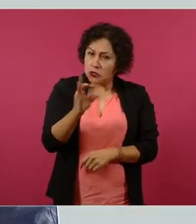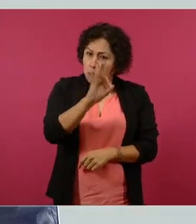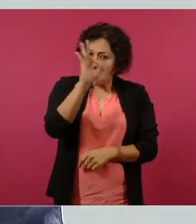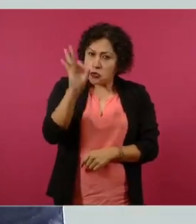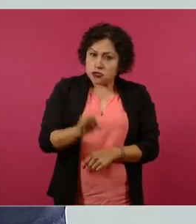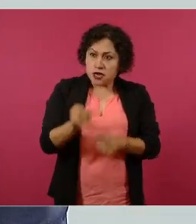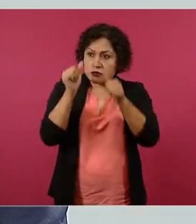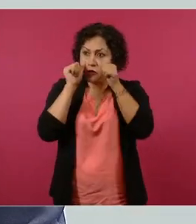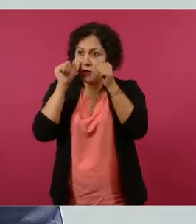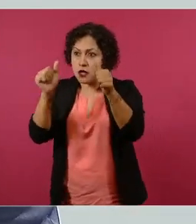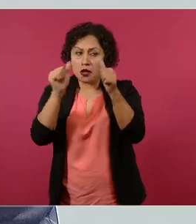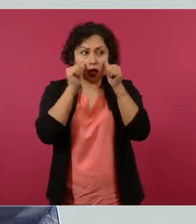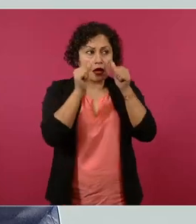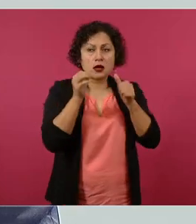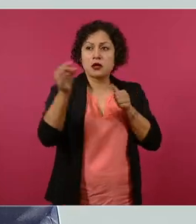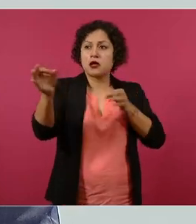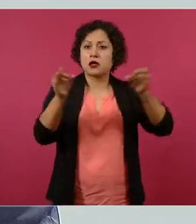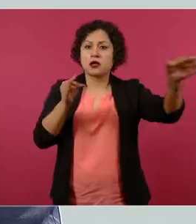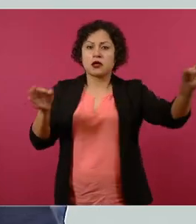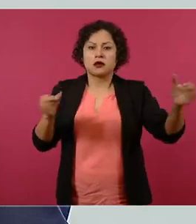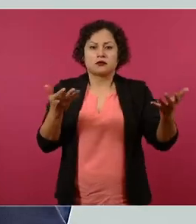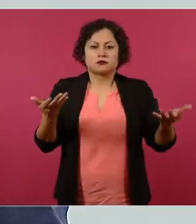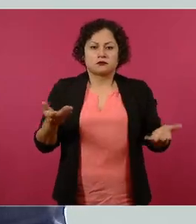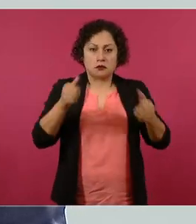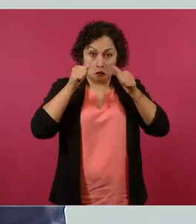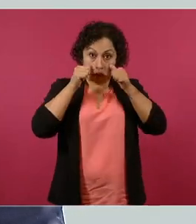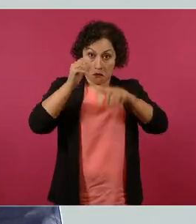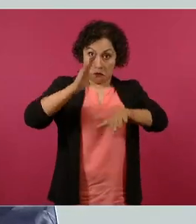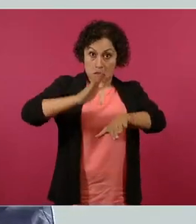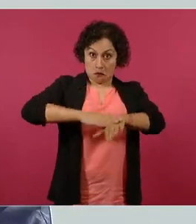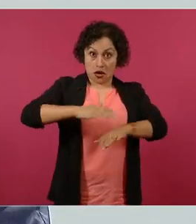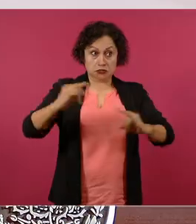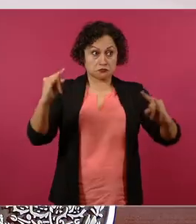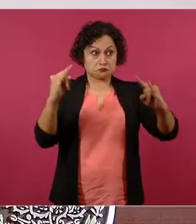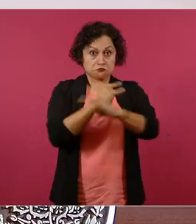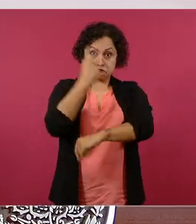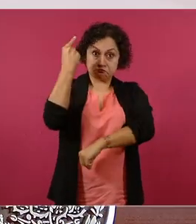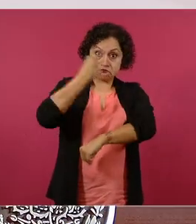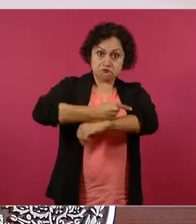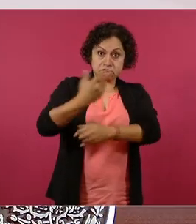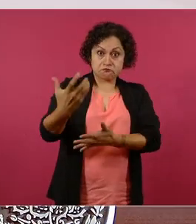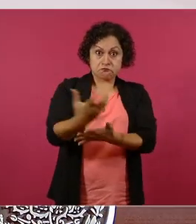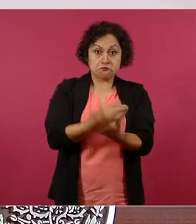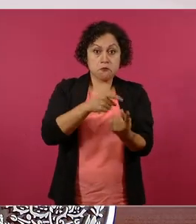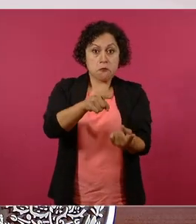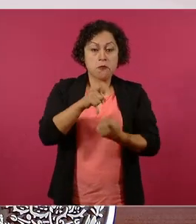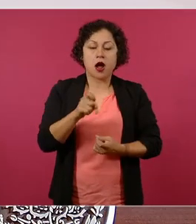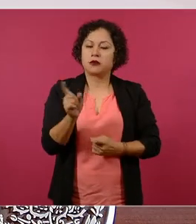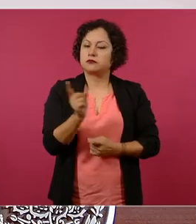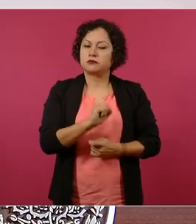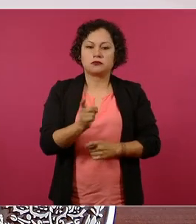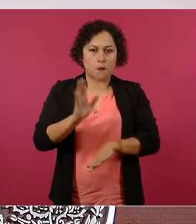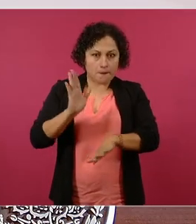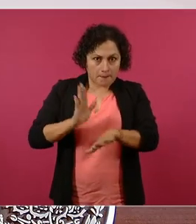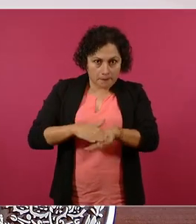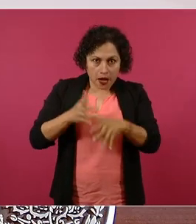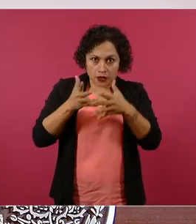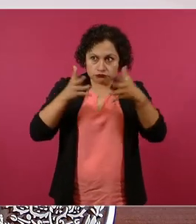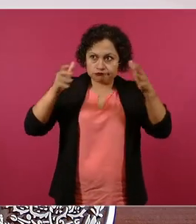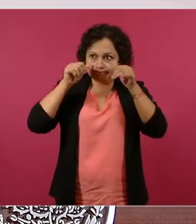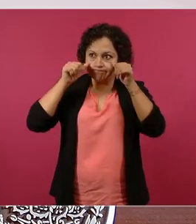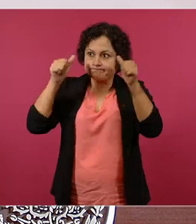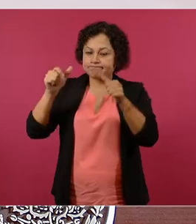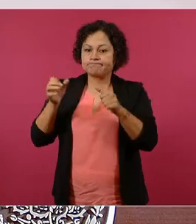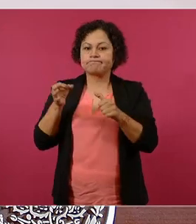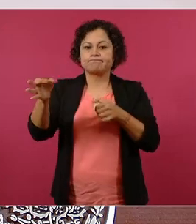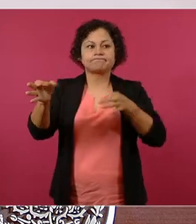y no a autopistas de cuota sino a caminos que conectan localidades que antes no podían hacerlo además